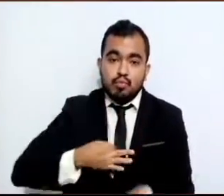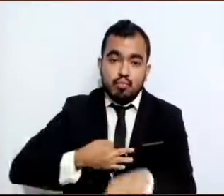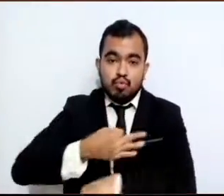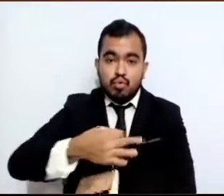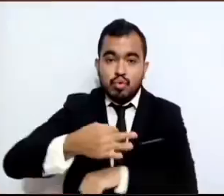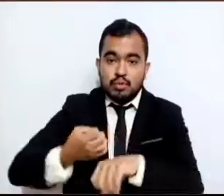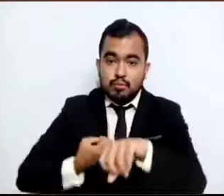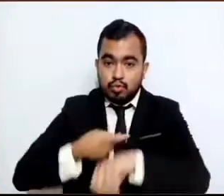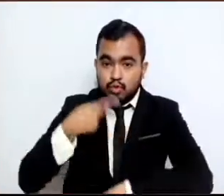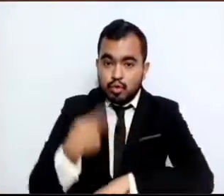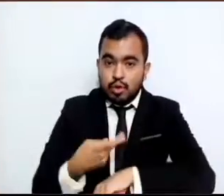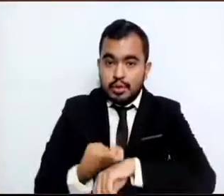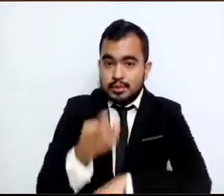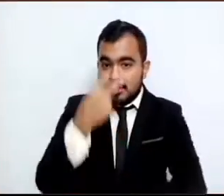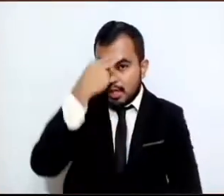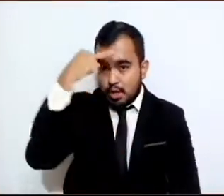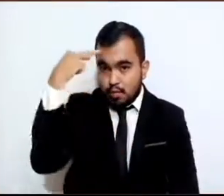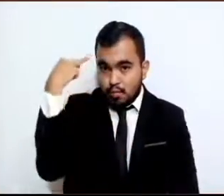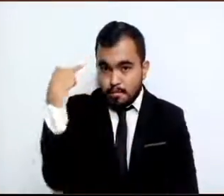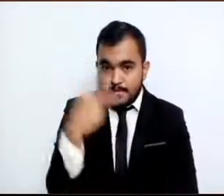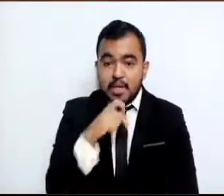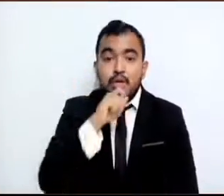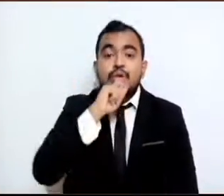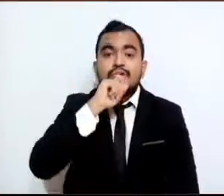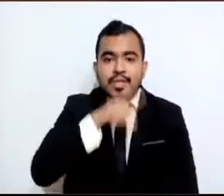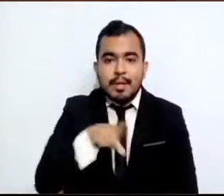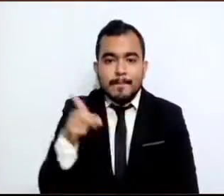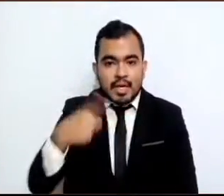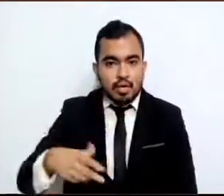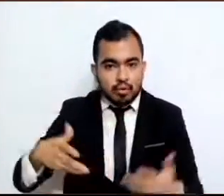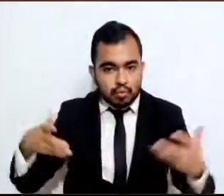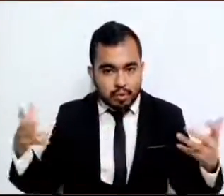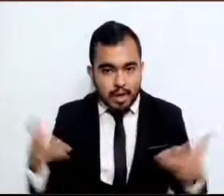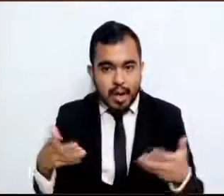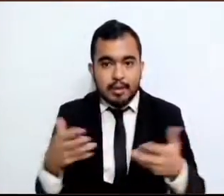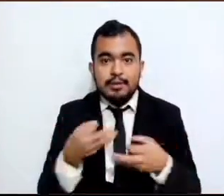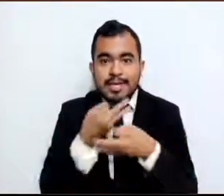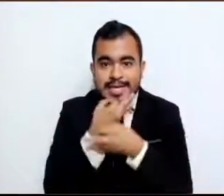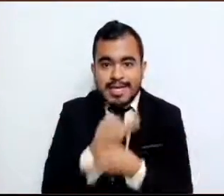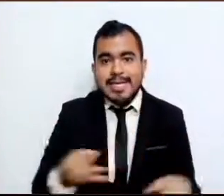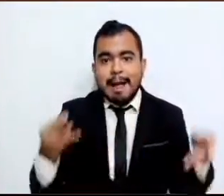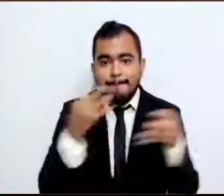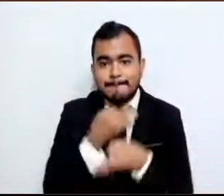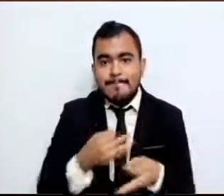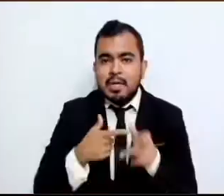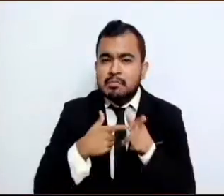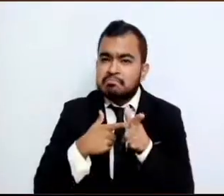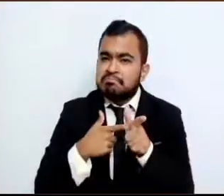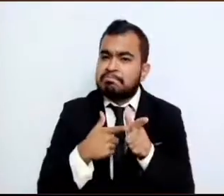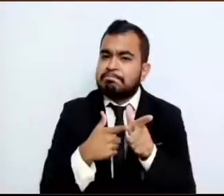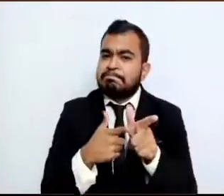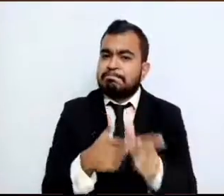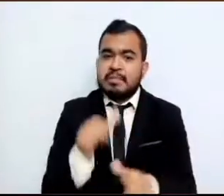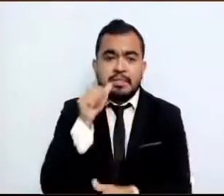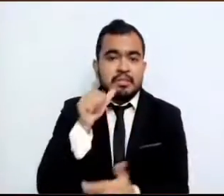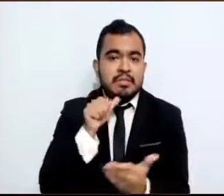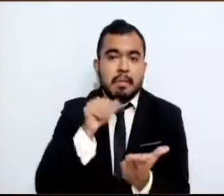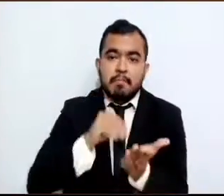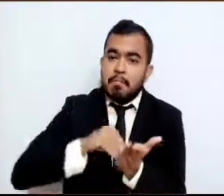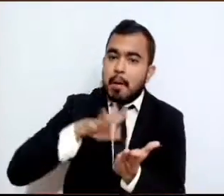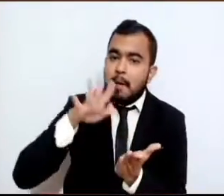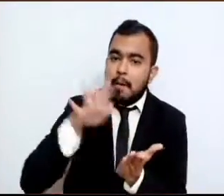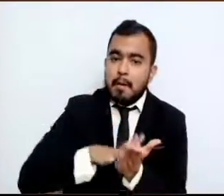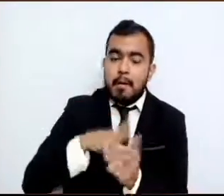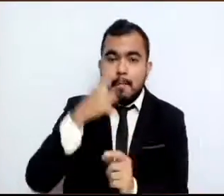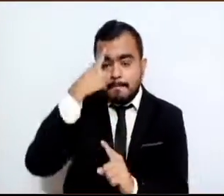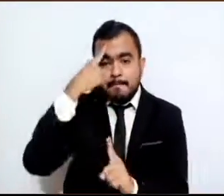de México y se impulse una campaña permanente con miras a cumplir